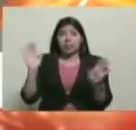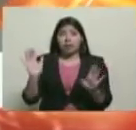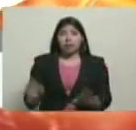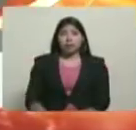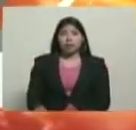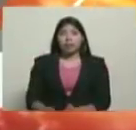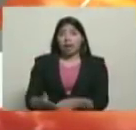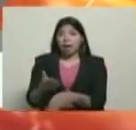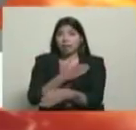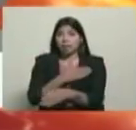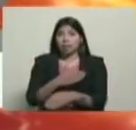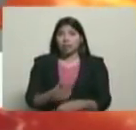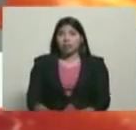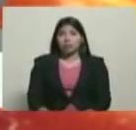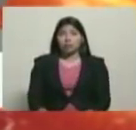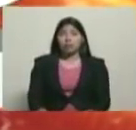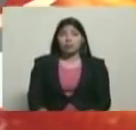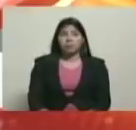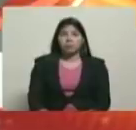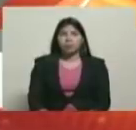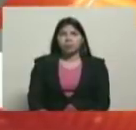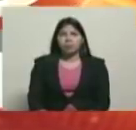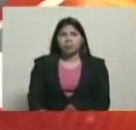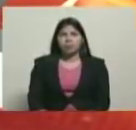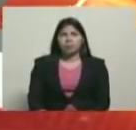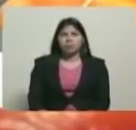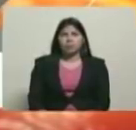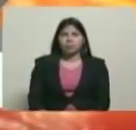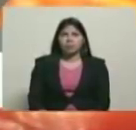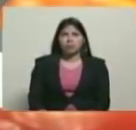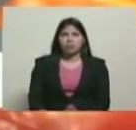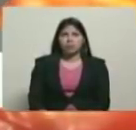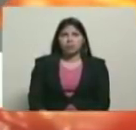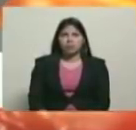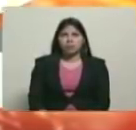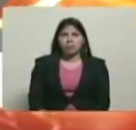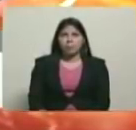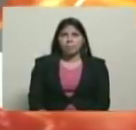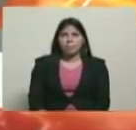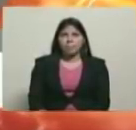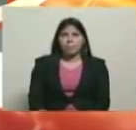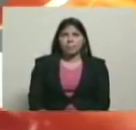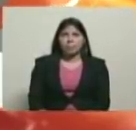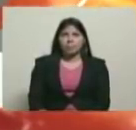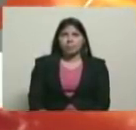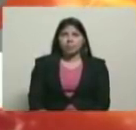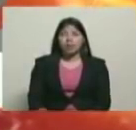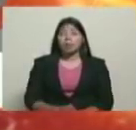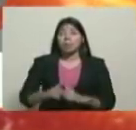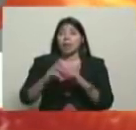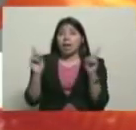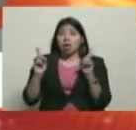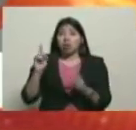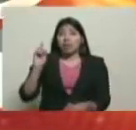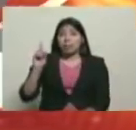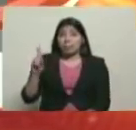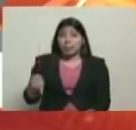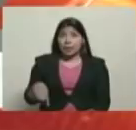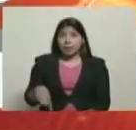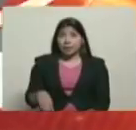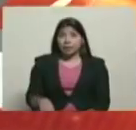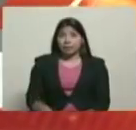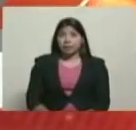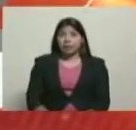prácticamente en una situación sub judice, como decimos los abogados. Pero al mismo tiempo, referir y reiterar